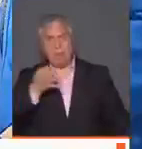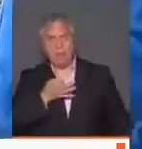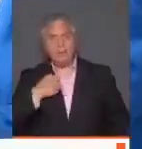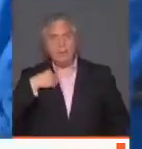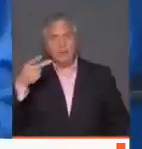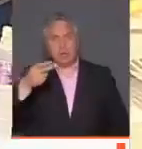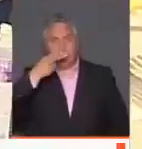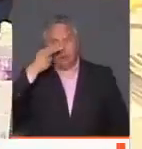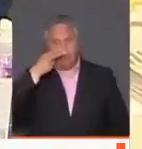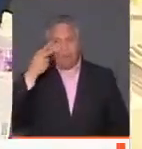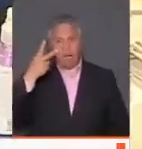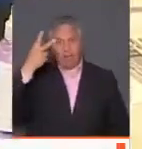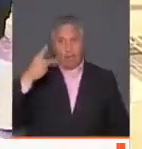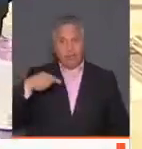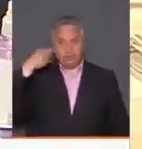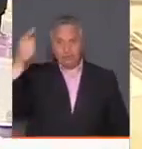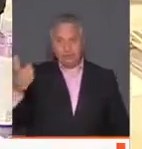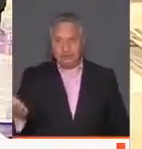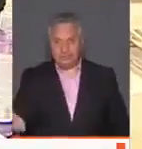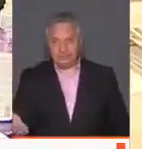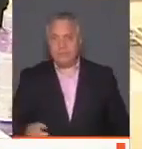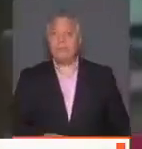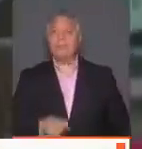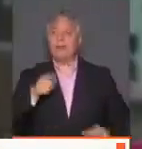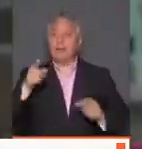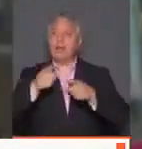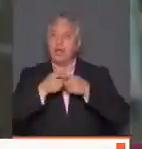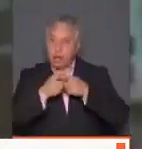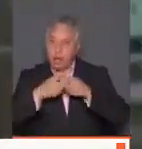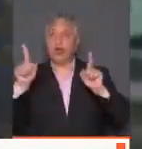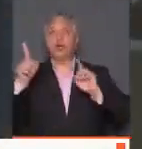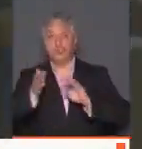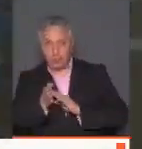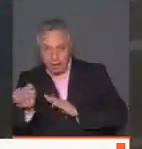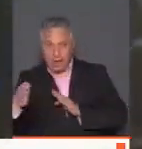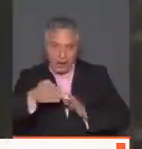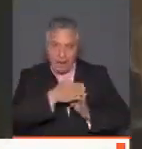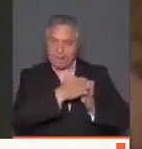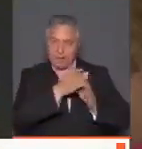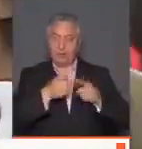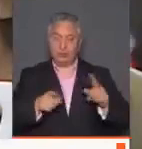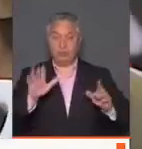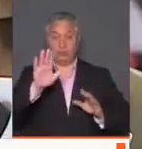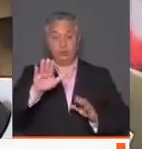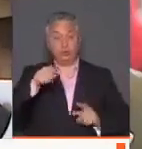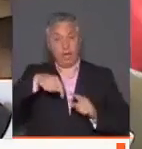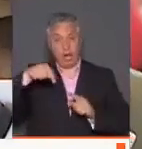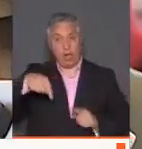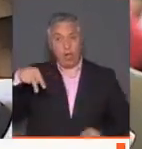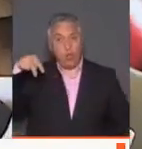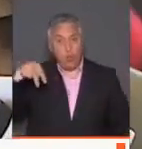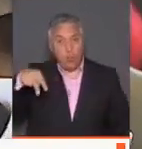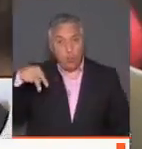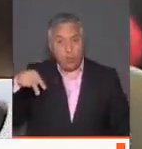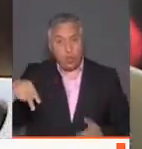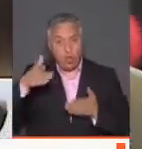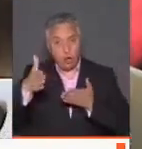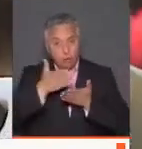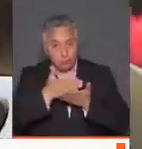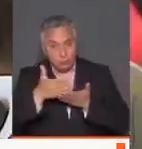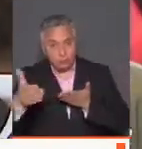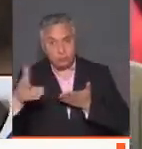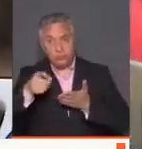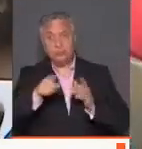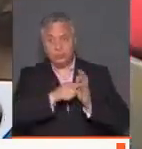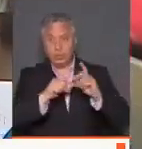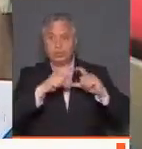las autoridades llaman a utilizar otras alternativas. Desde junio lanzamos la app de reimpresión de las cédulas